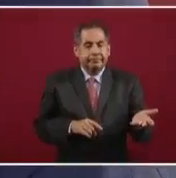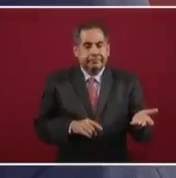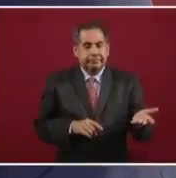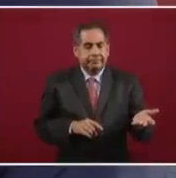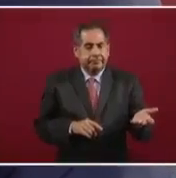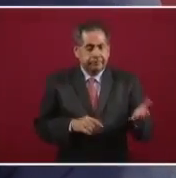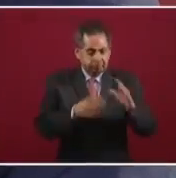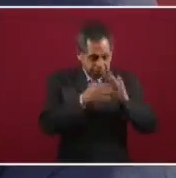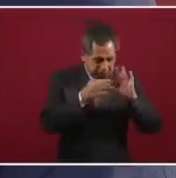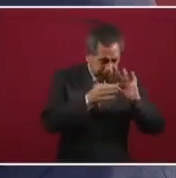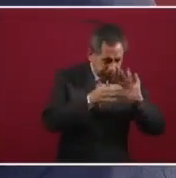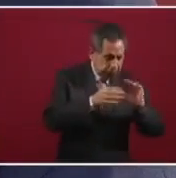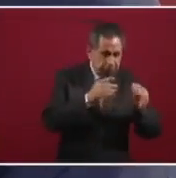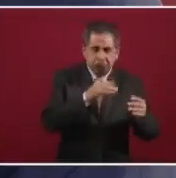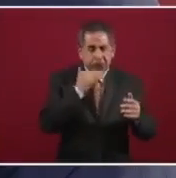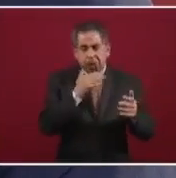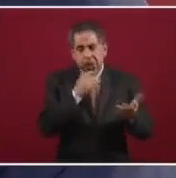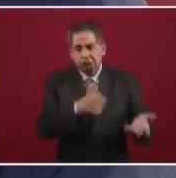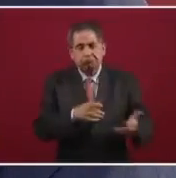analice